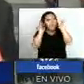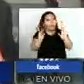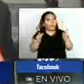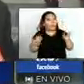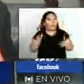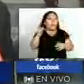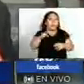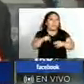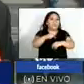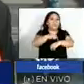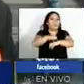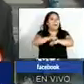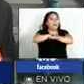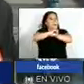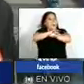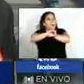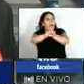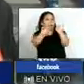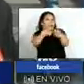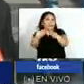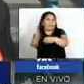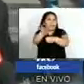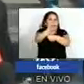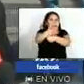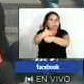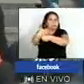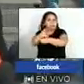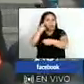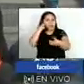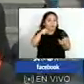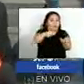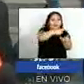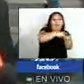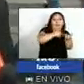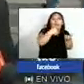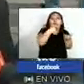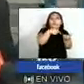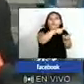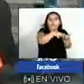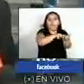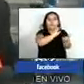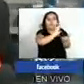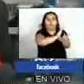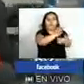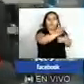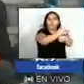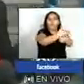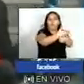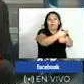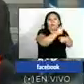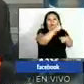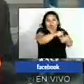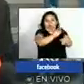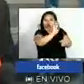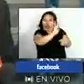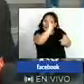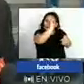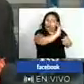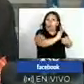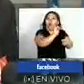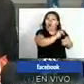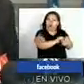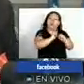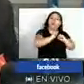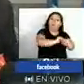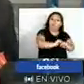en campaña política y se ha atacado pues a los miembros de un partido político, de un instituto político y hay